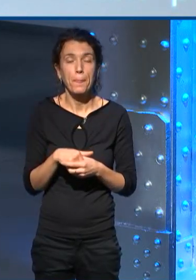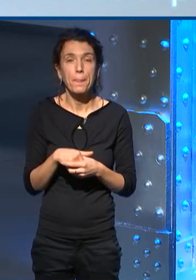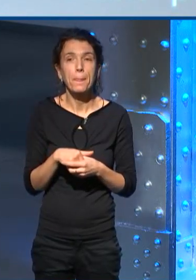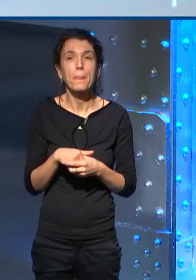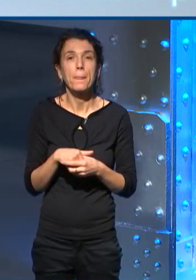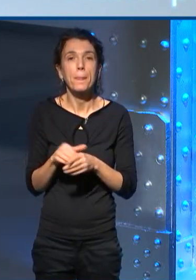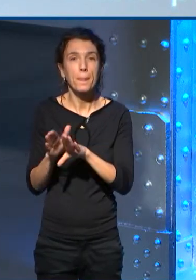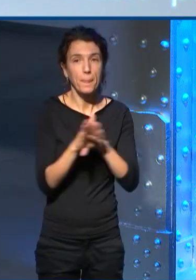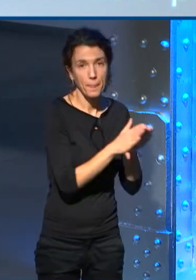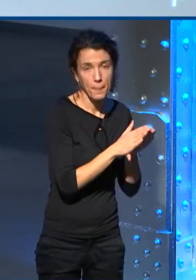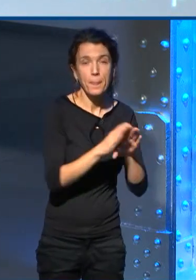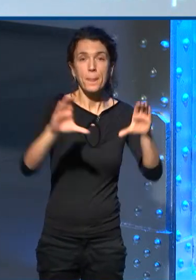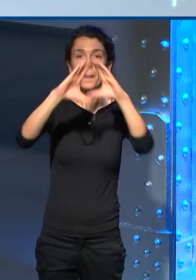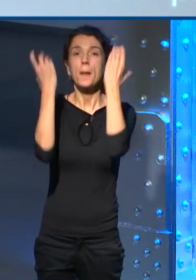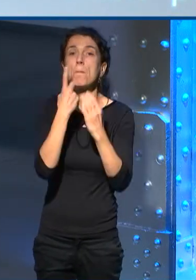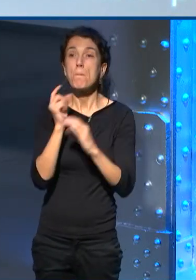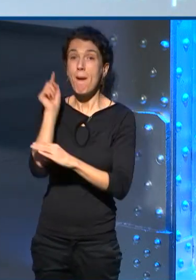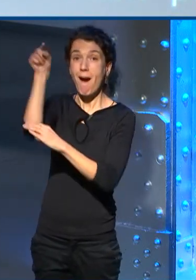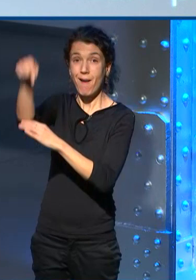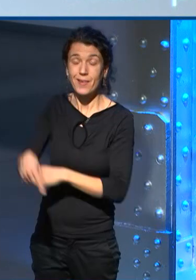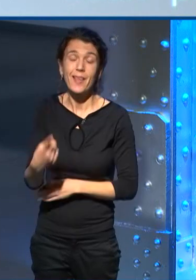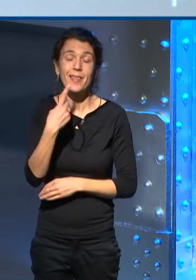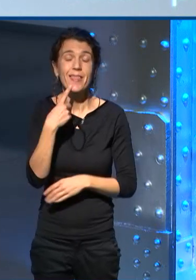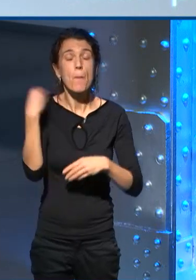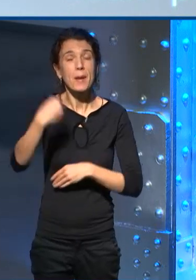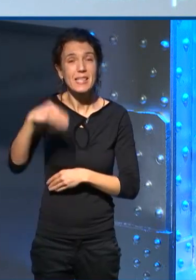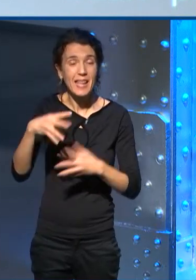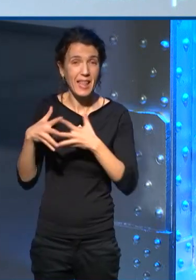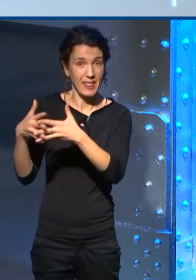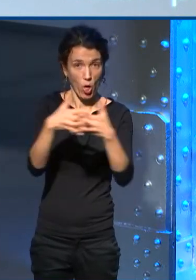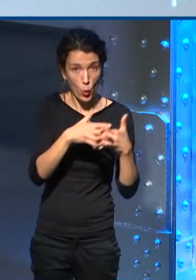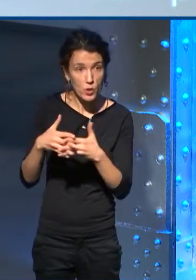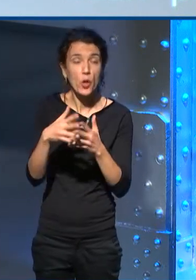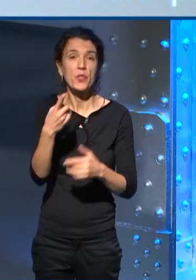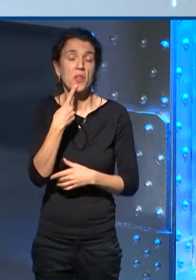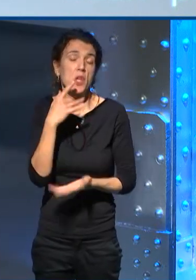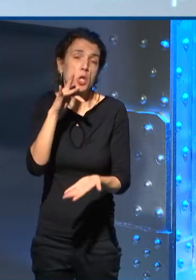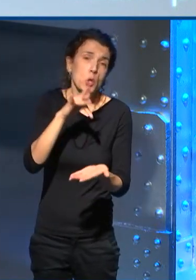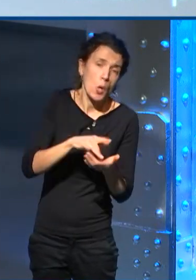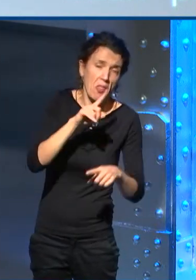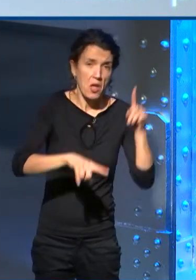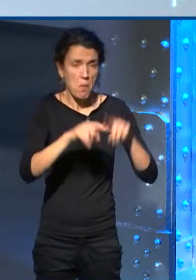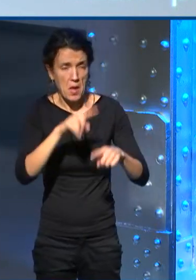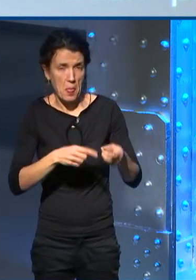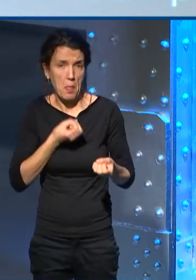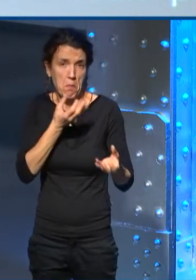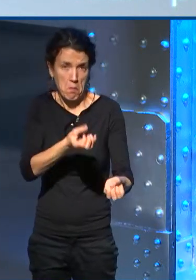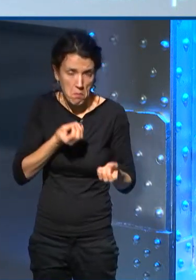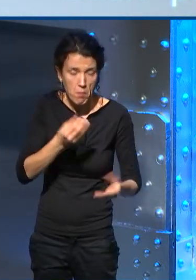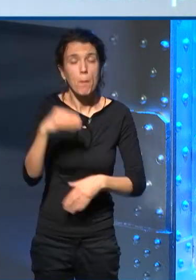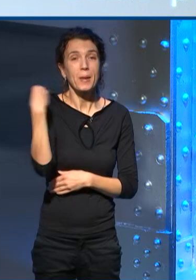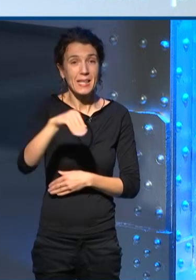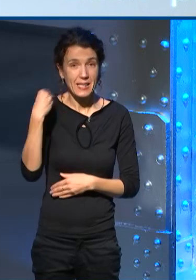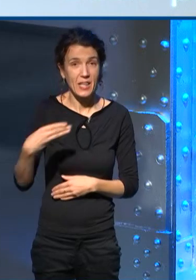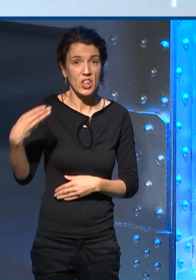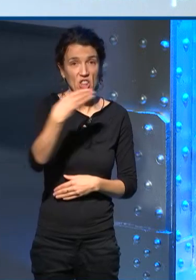Lo de ir a Marte es algo que lo dicen los presidentes de Estados Unidos pues cuando les toca, y además fíjense, este es el Bush